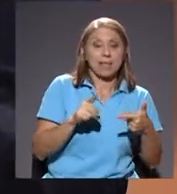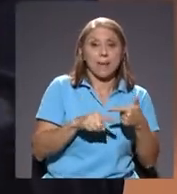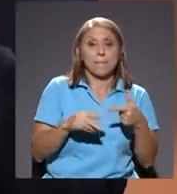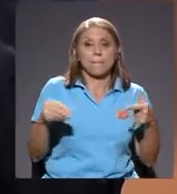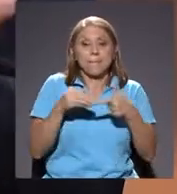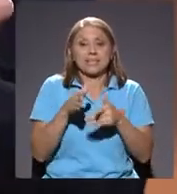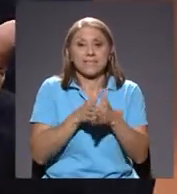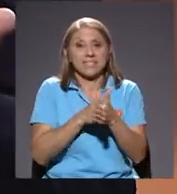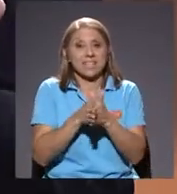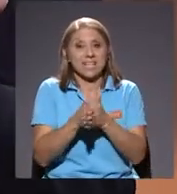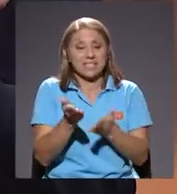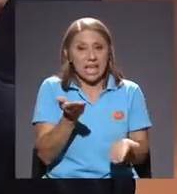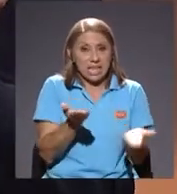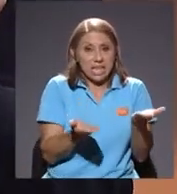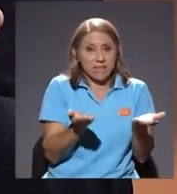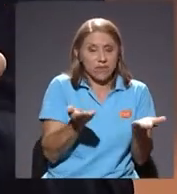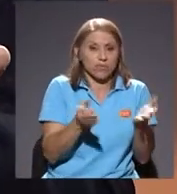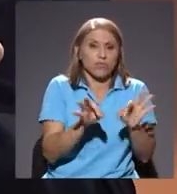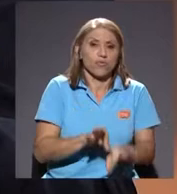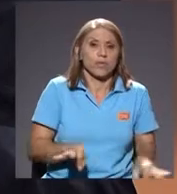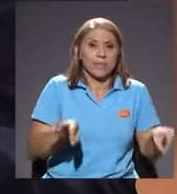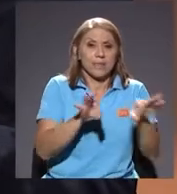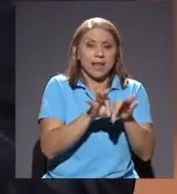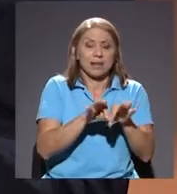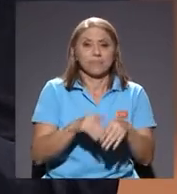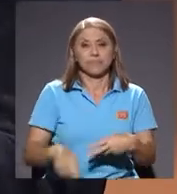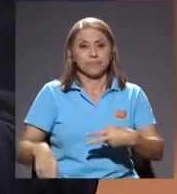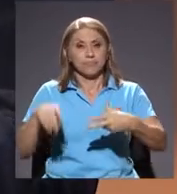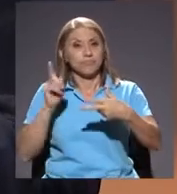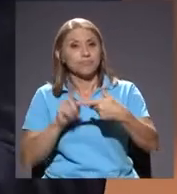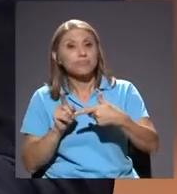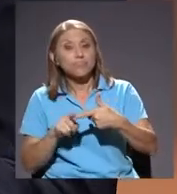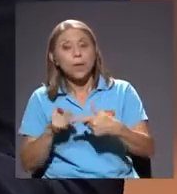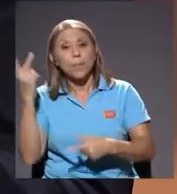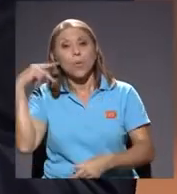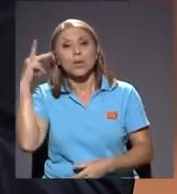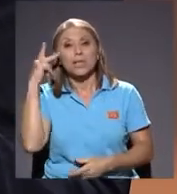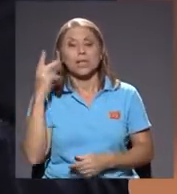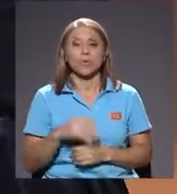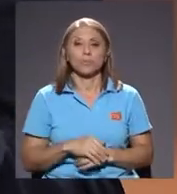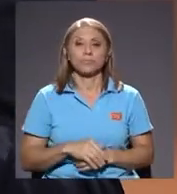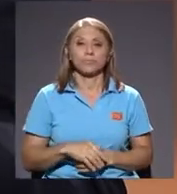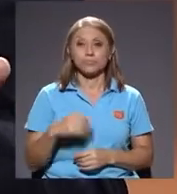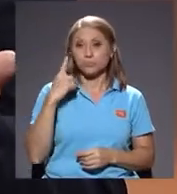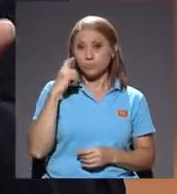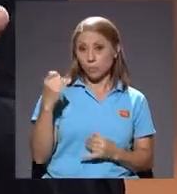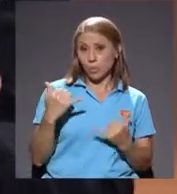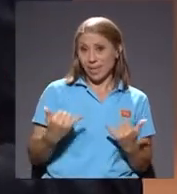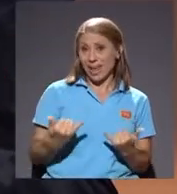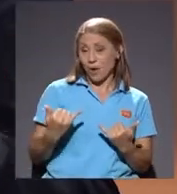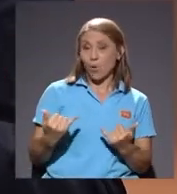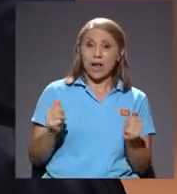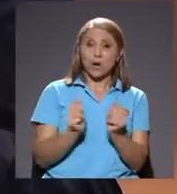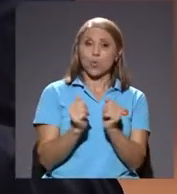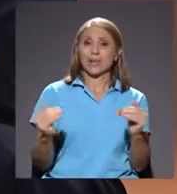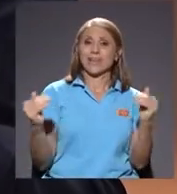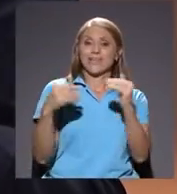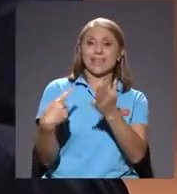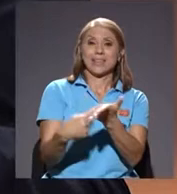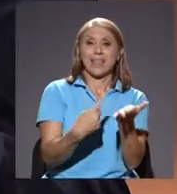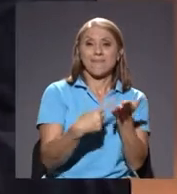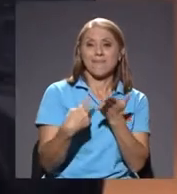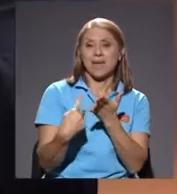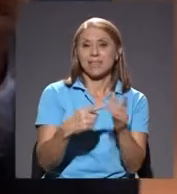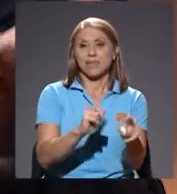y el segundo es el político porque mentira que con el nivel de debate que hoy tenemos en muchos muchos ámbitos